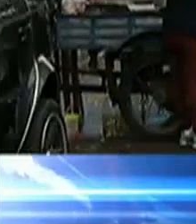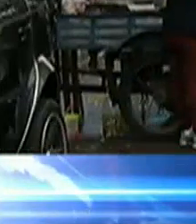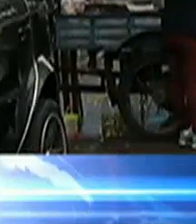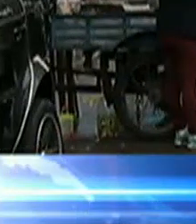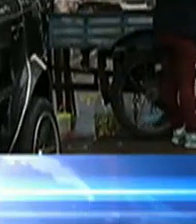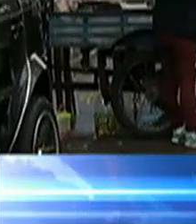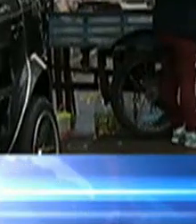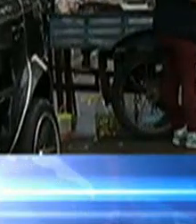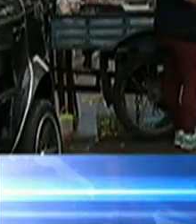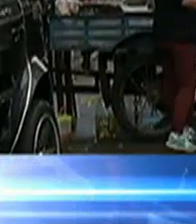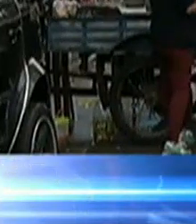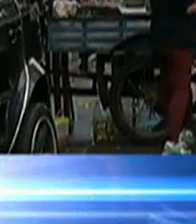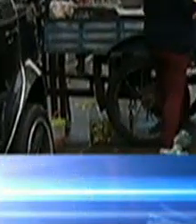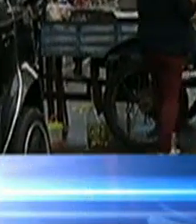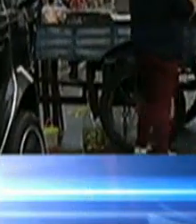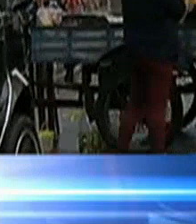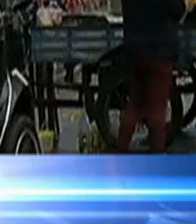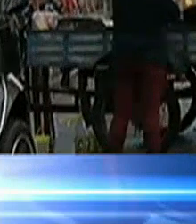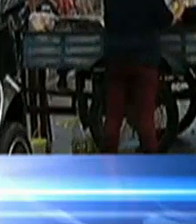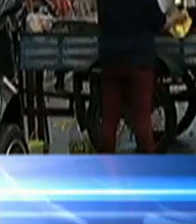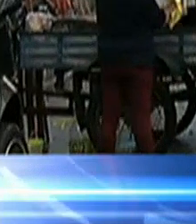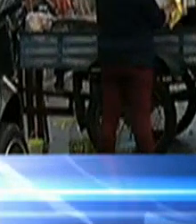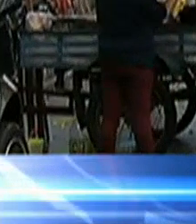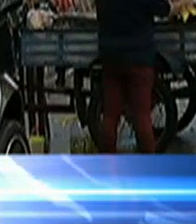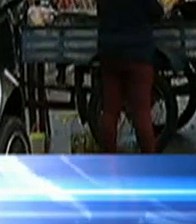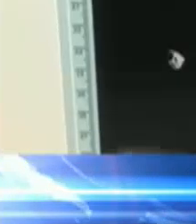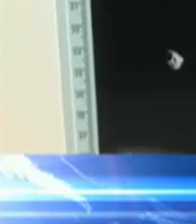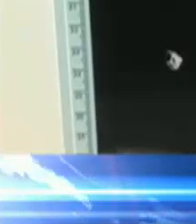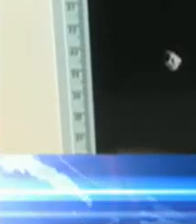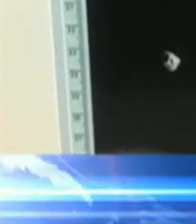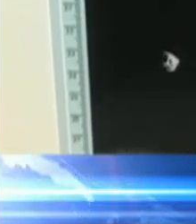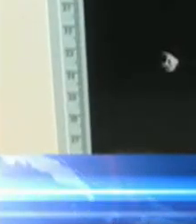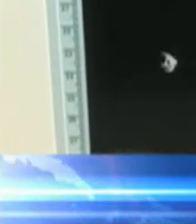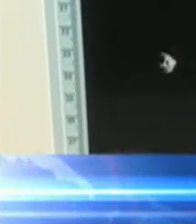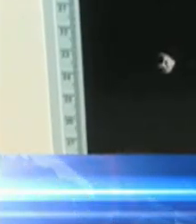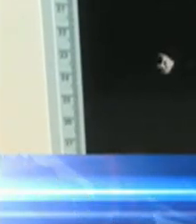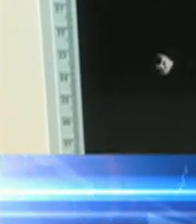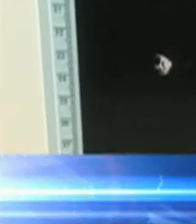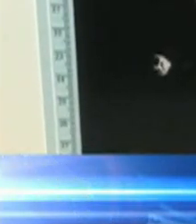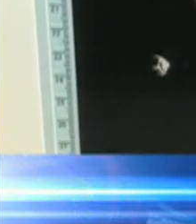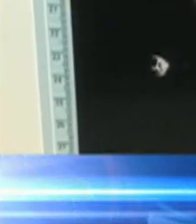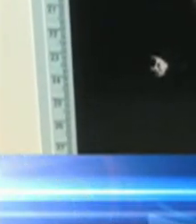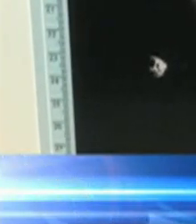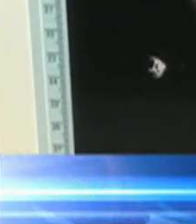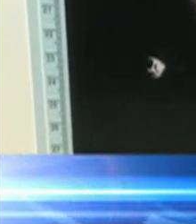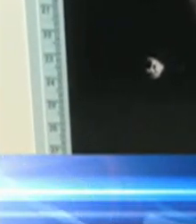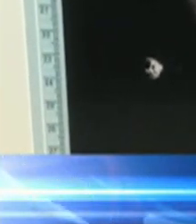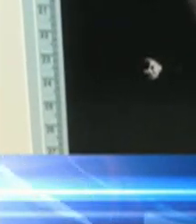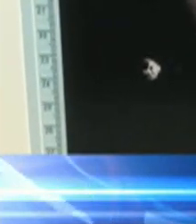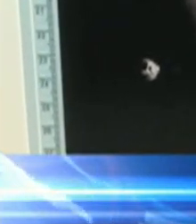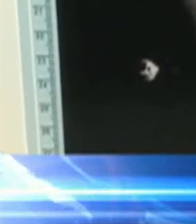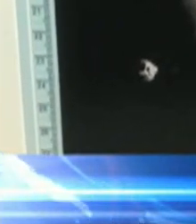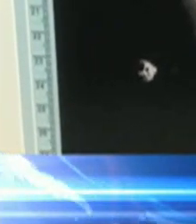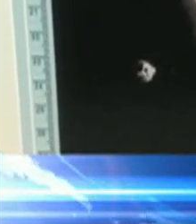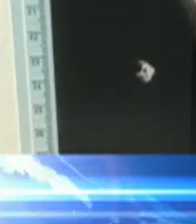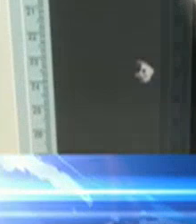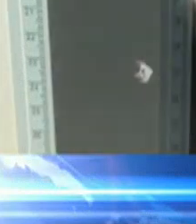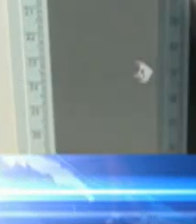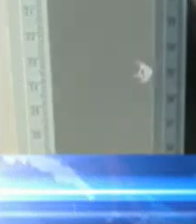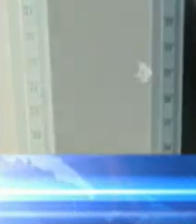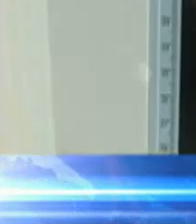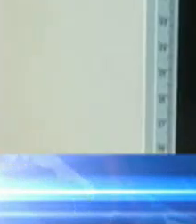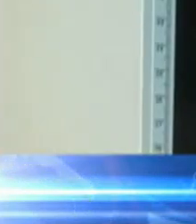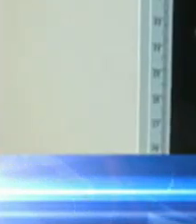Una mujer sobrevivió de milagro tras incrustársele un fierro en el rostro. Les contaremos cómo sucedió el impactante